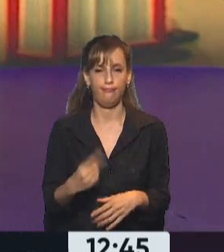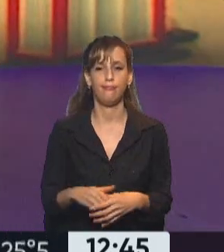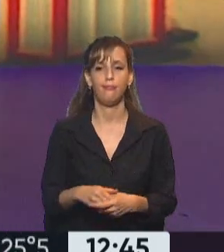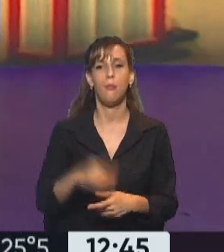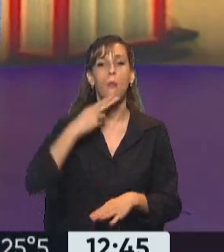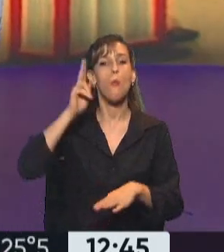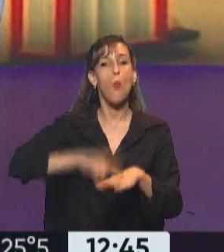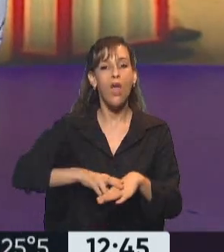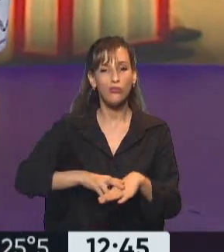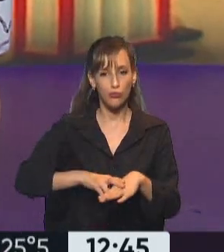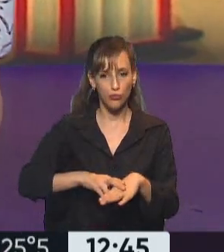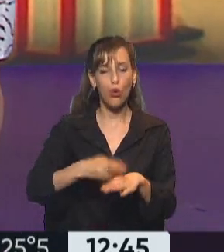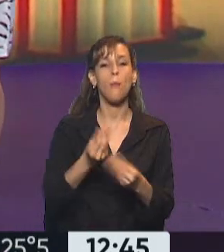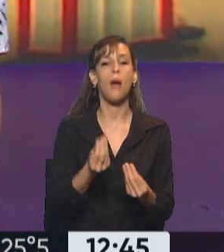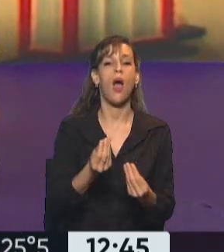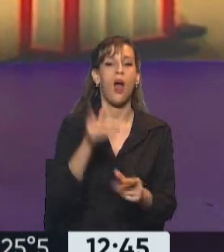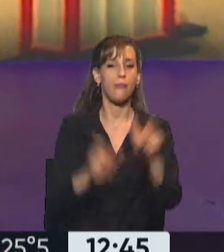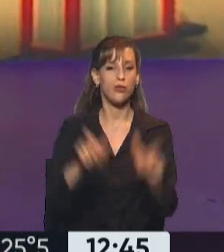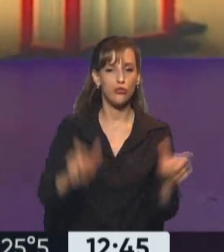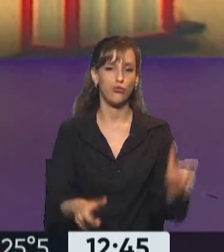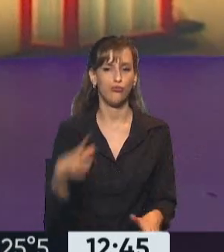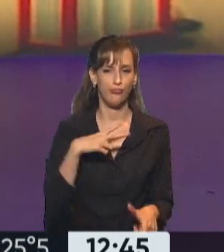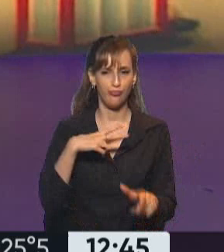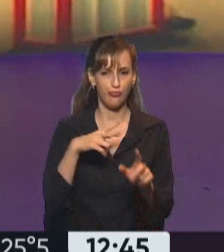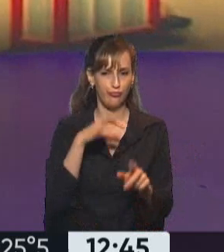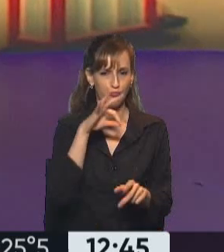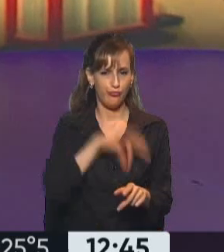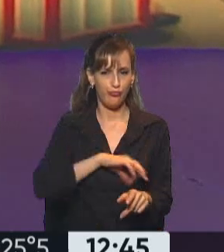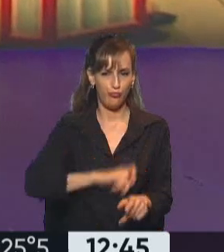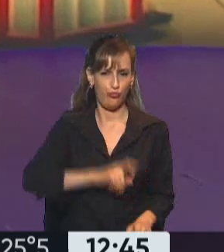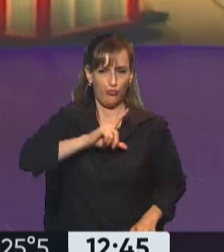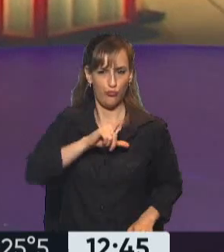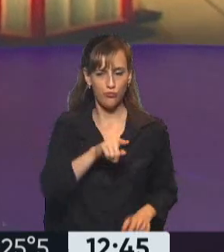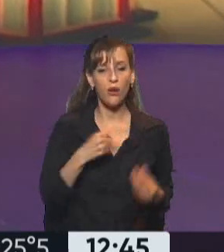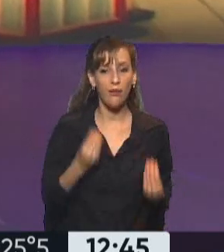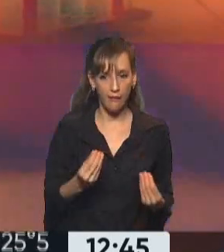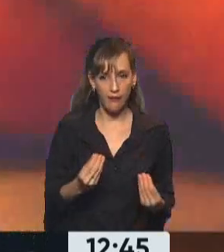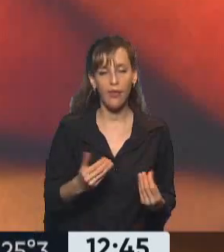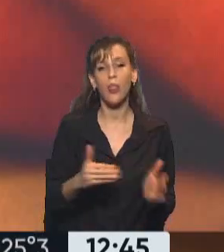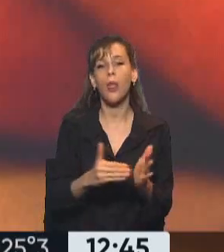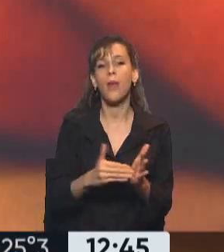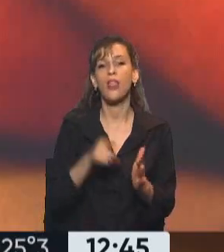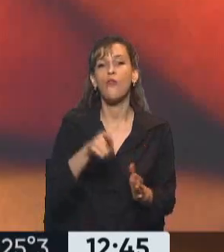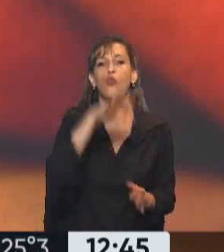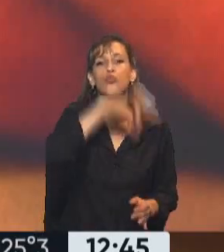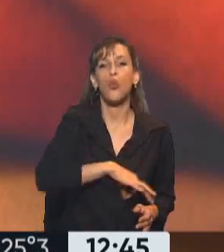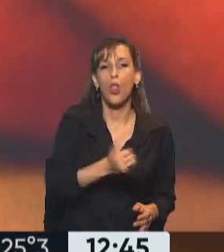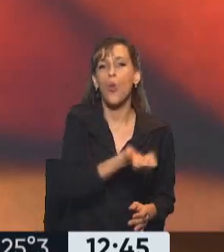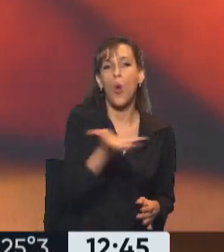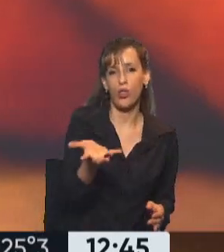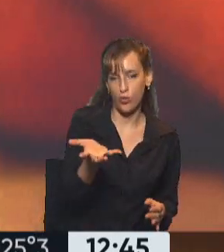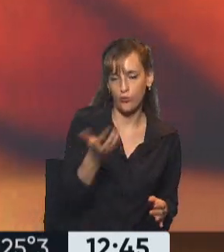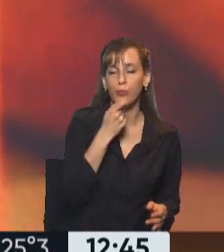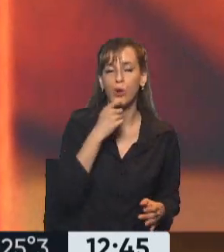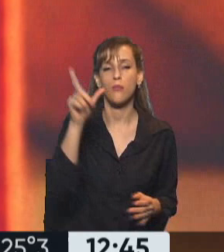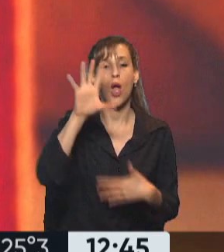impuestos progresivos a los más ricos sobre la recaudación total? Los impuestos progresivos son los impuestos que varían de acuerdo a cuánto ganas o cuánto tenés. En América